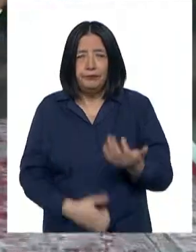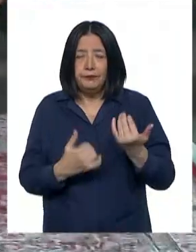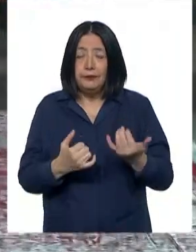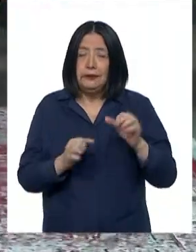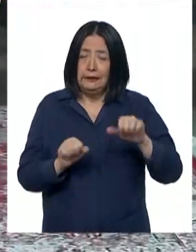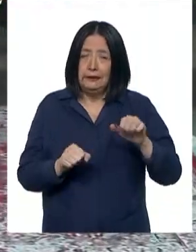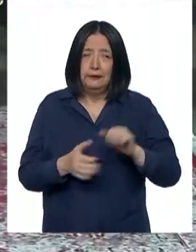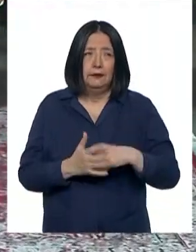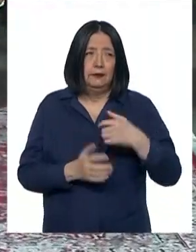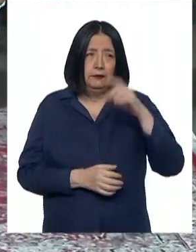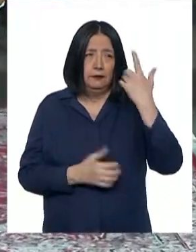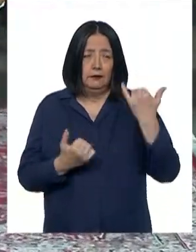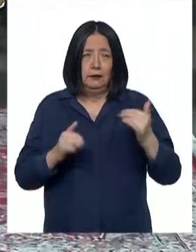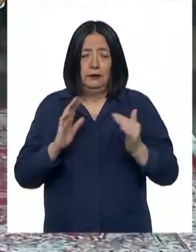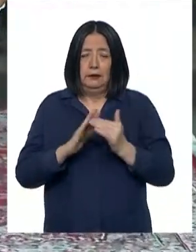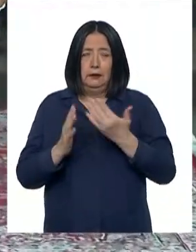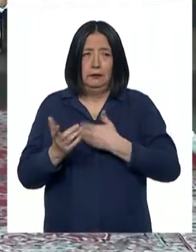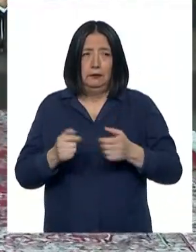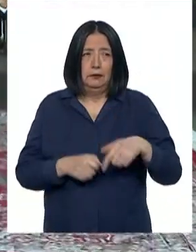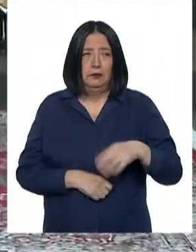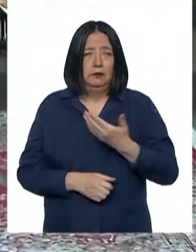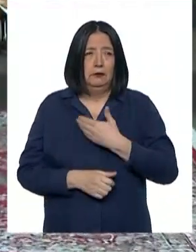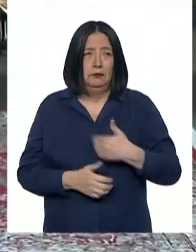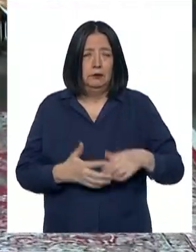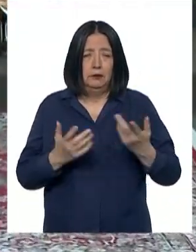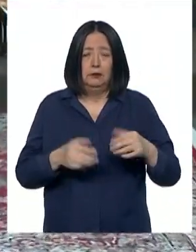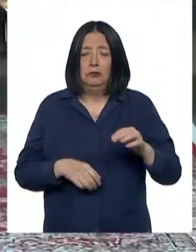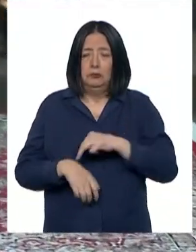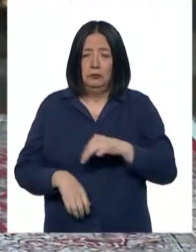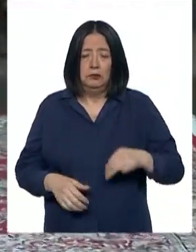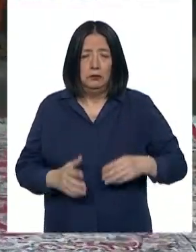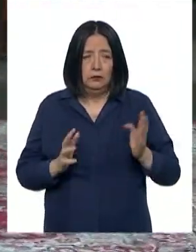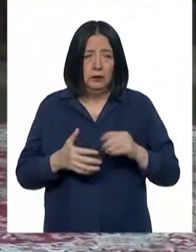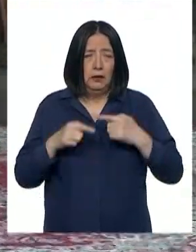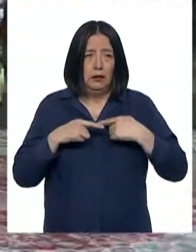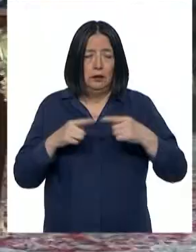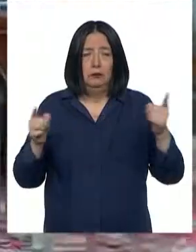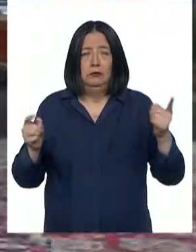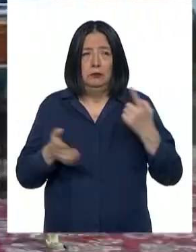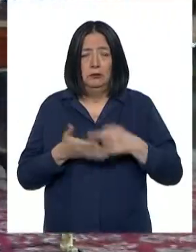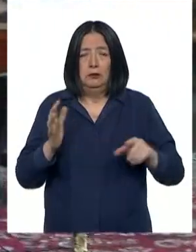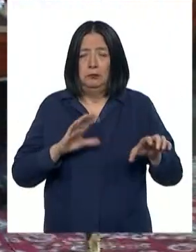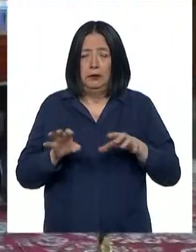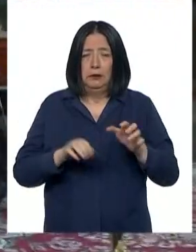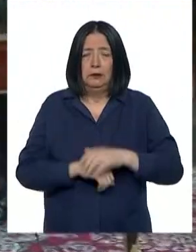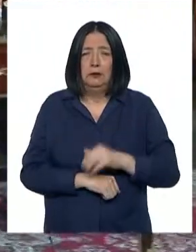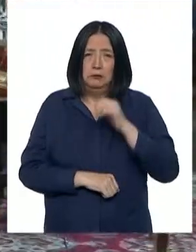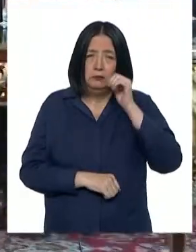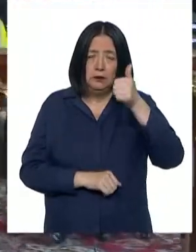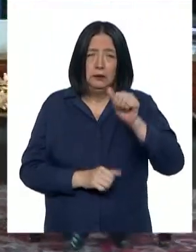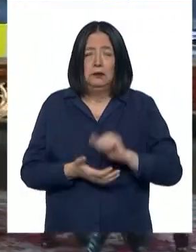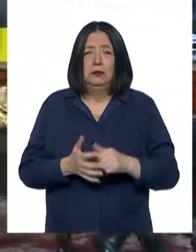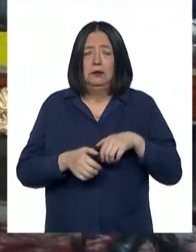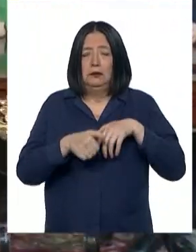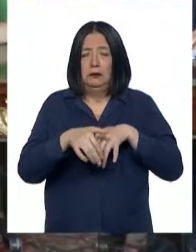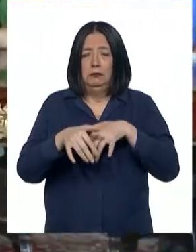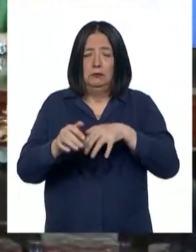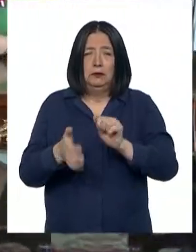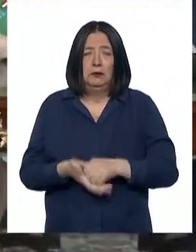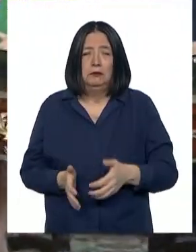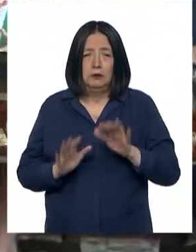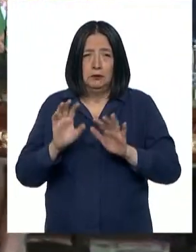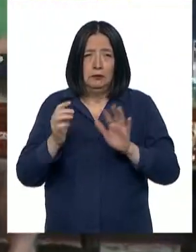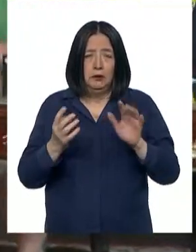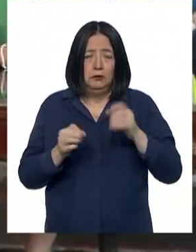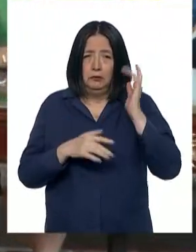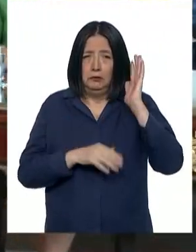Lorena, estamos en Palacio de Gobierno. La presidenta Dina Boluarte, señores, y sus ministros anuncian las acciones que se tomarán para mañana, la marcha convocada para el